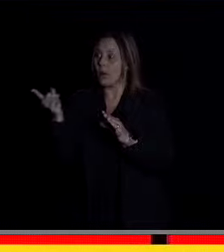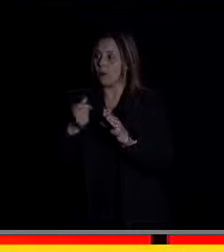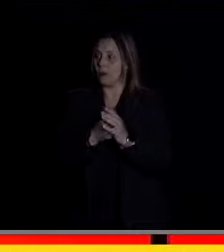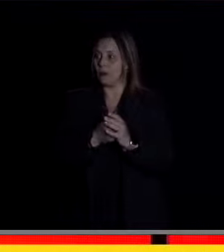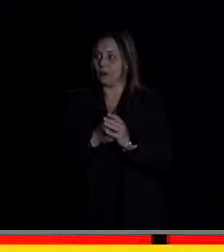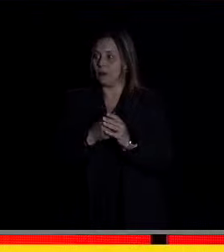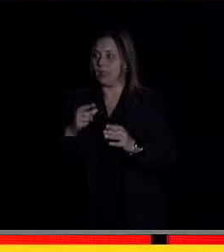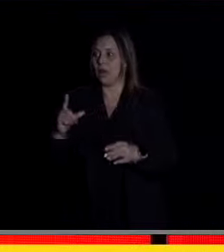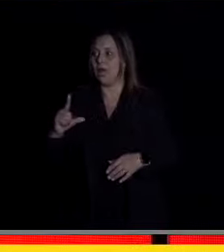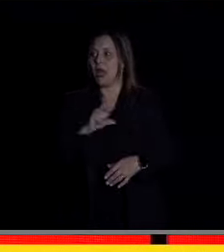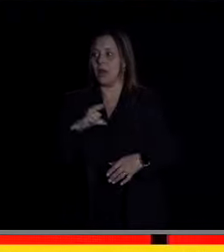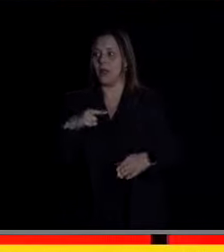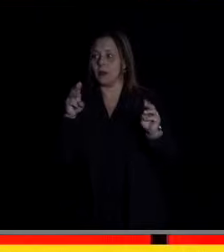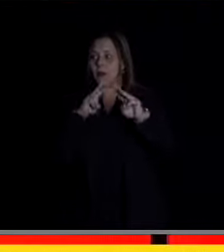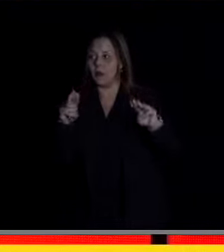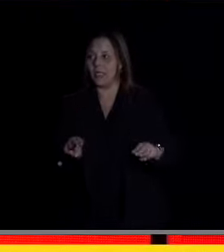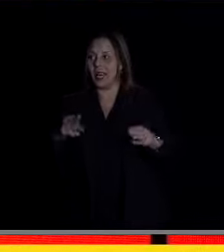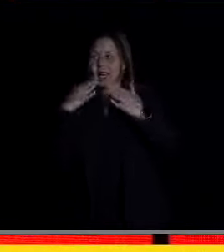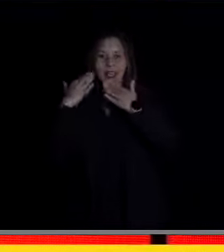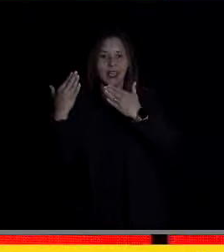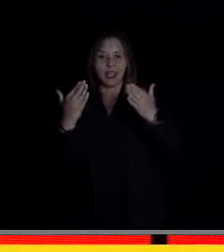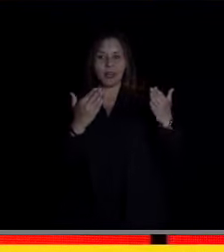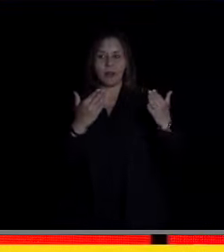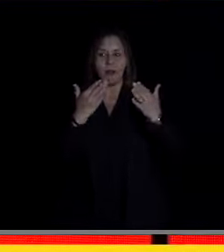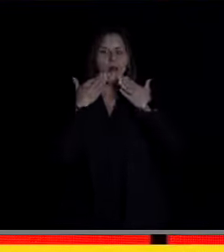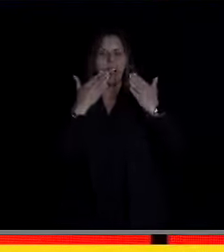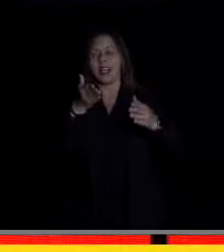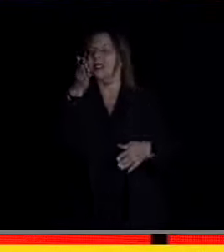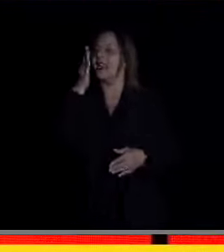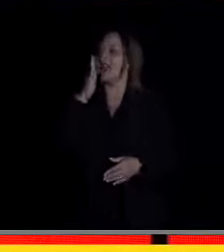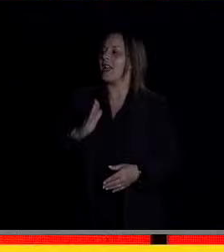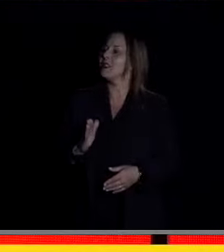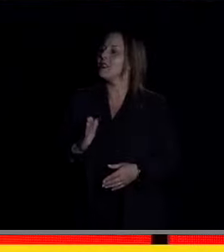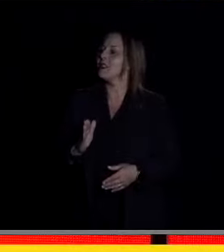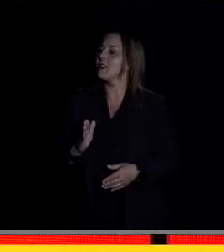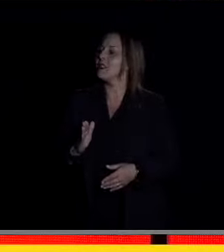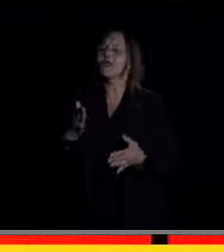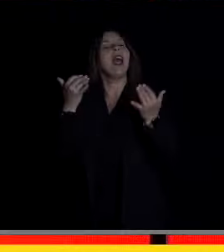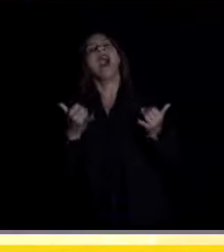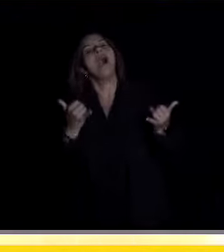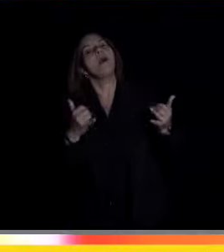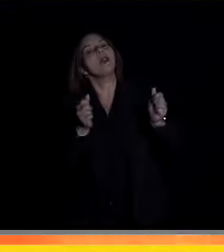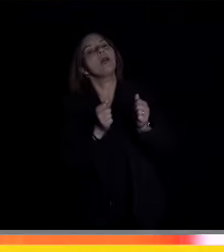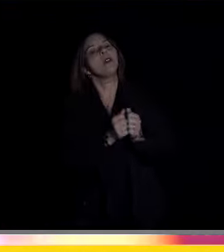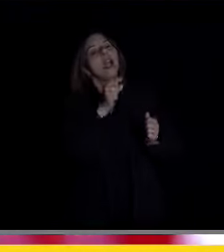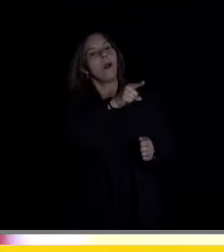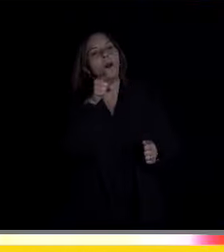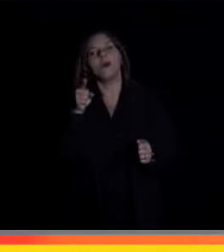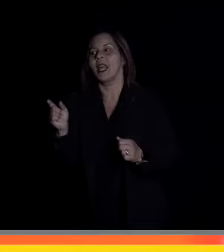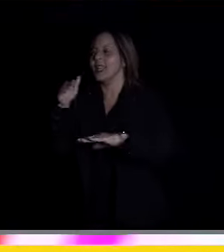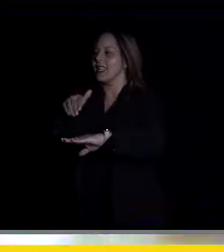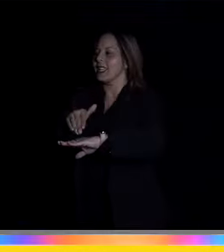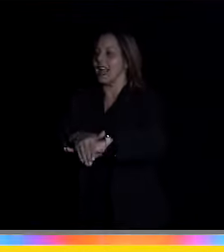legislatura municipal, le agradezco su mensaje. Damos gracias a Dios por esta oportunidad y poder estar con ustedes en esta noche. Así